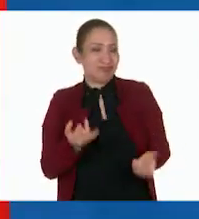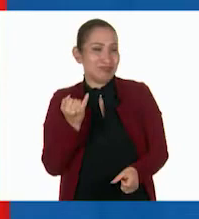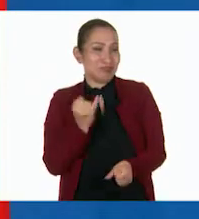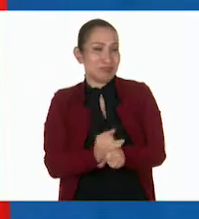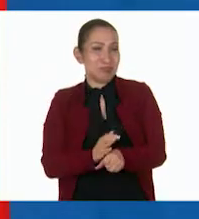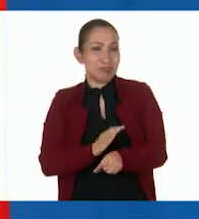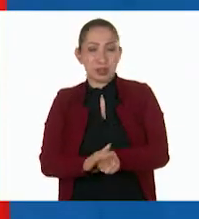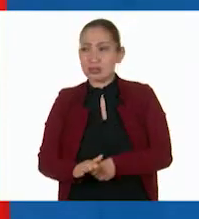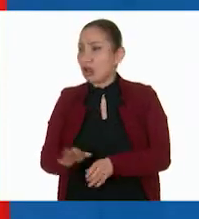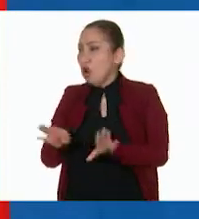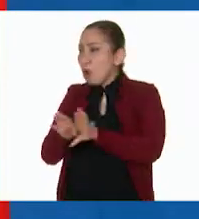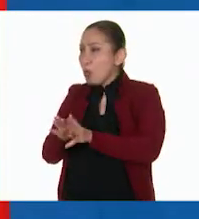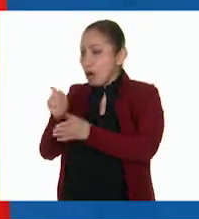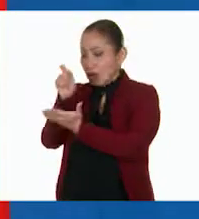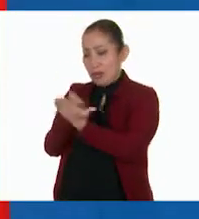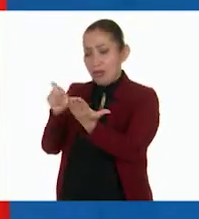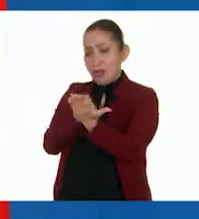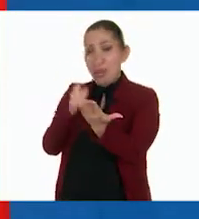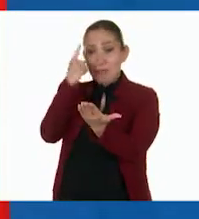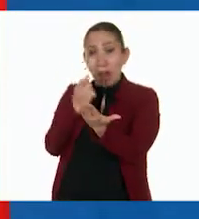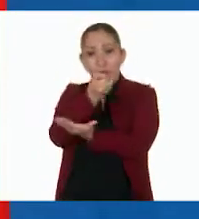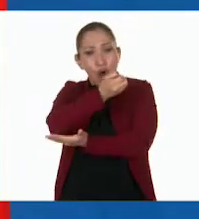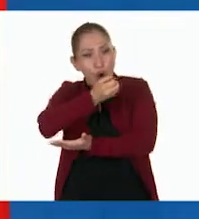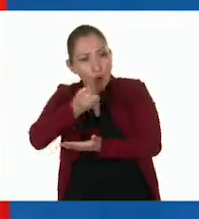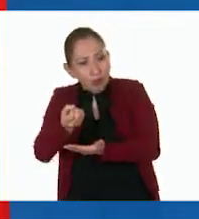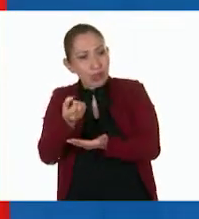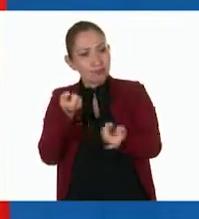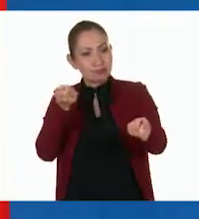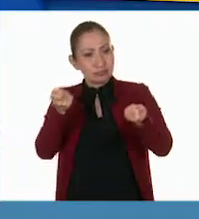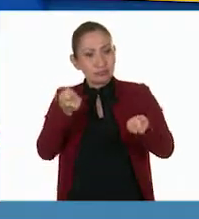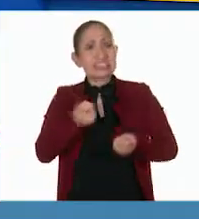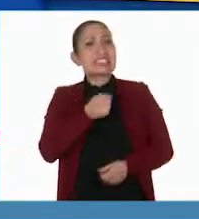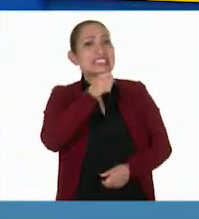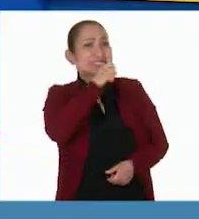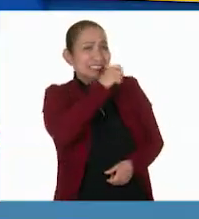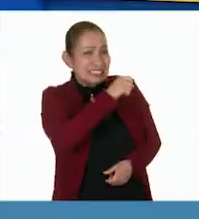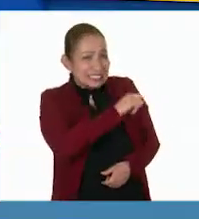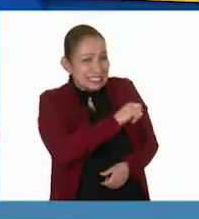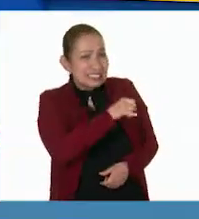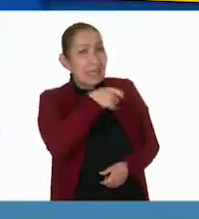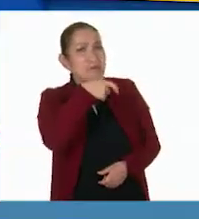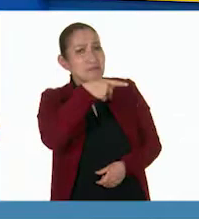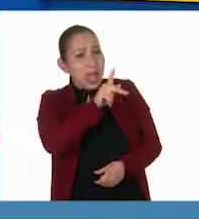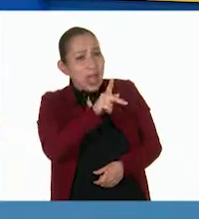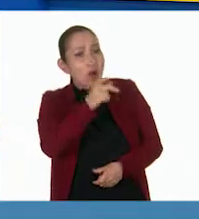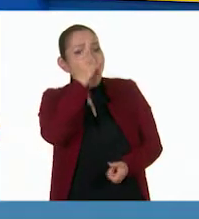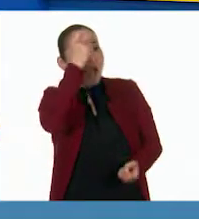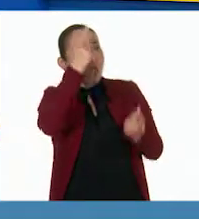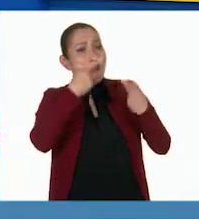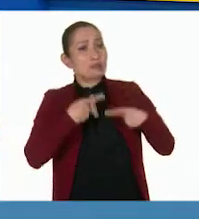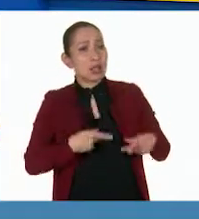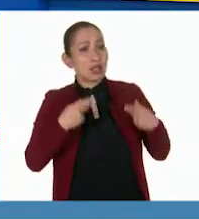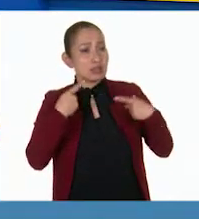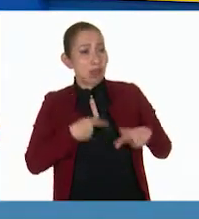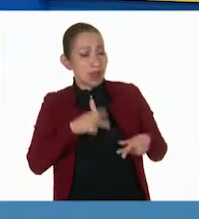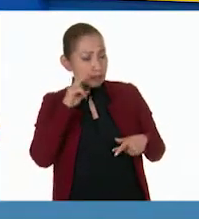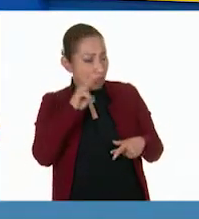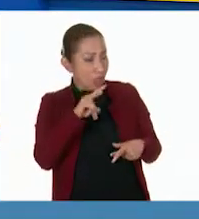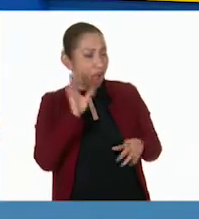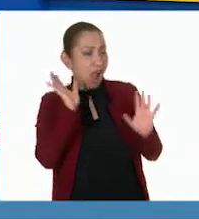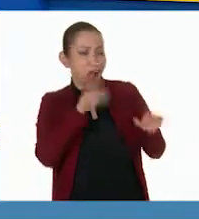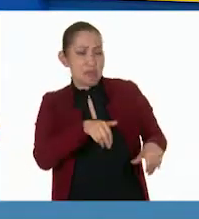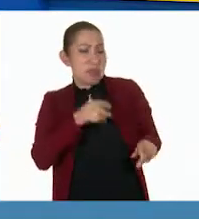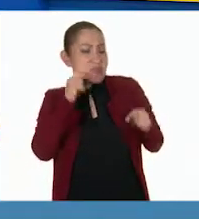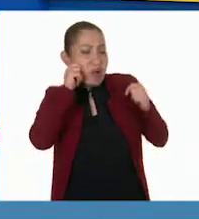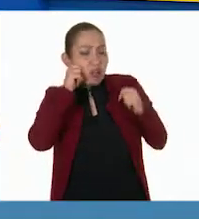¿Cómo? ¿No se había escrito precisamente para eso? Pues sí, pero algunas personas vieron sus intereses